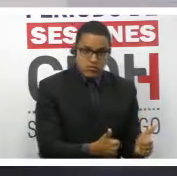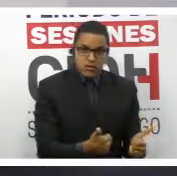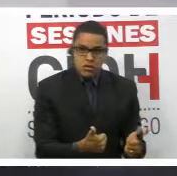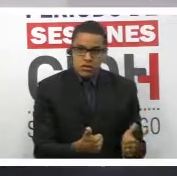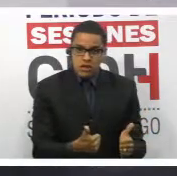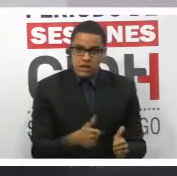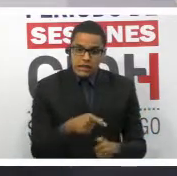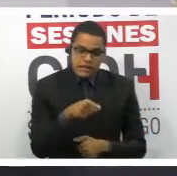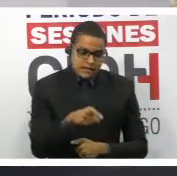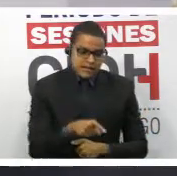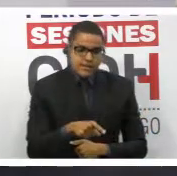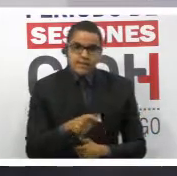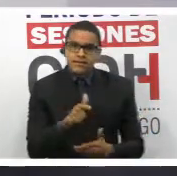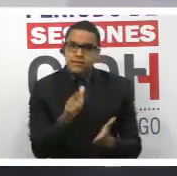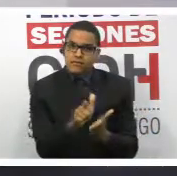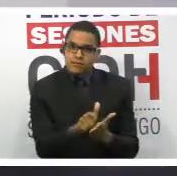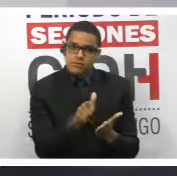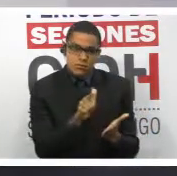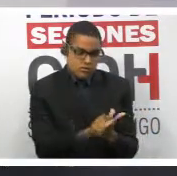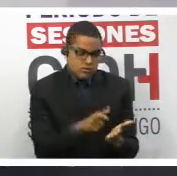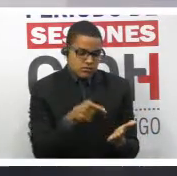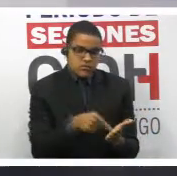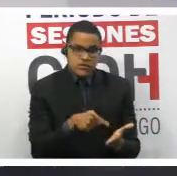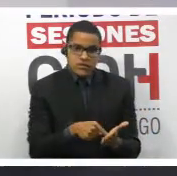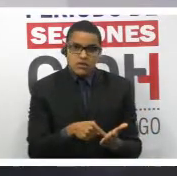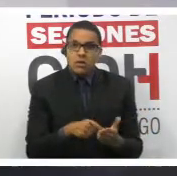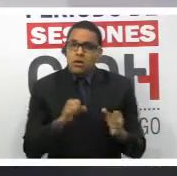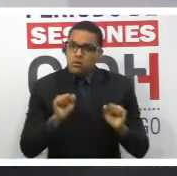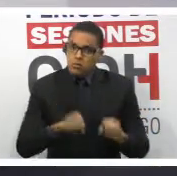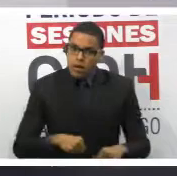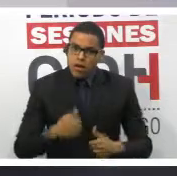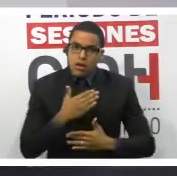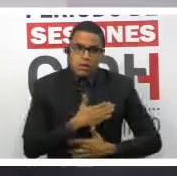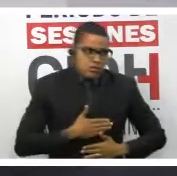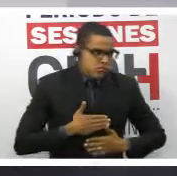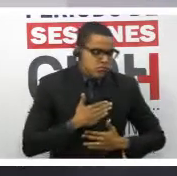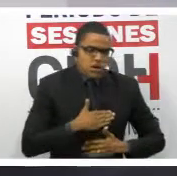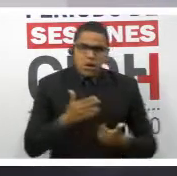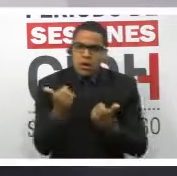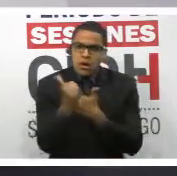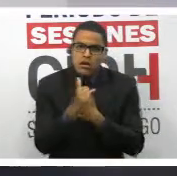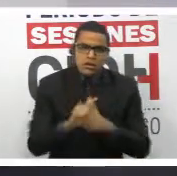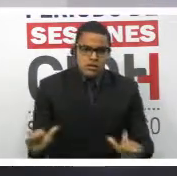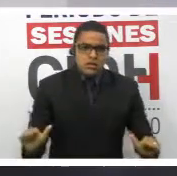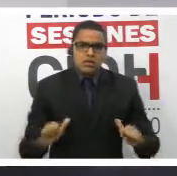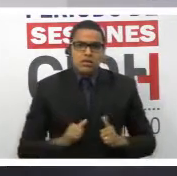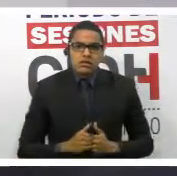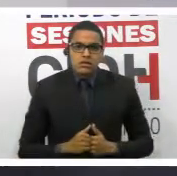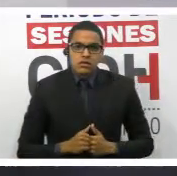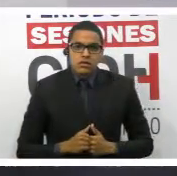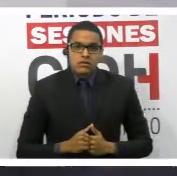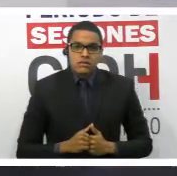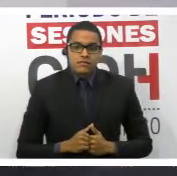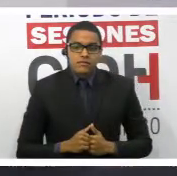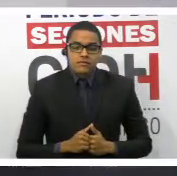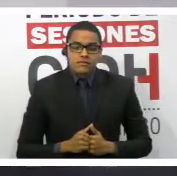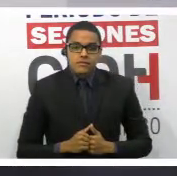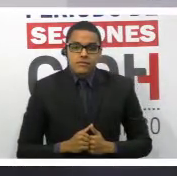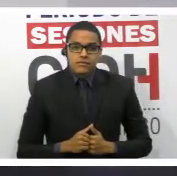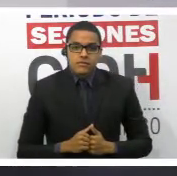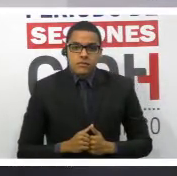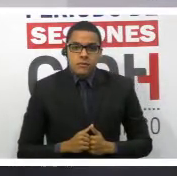ya which will help el eagle capacidad han